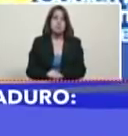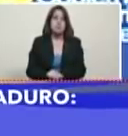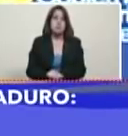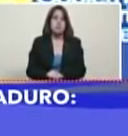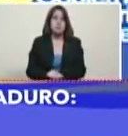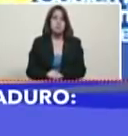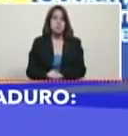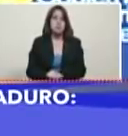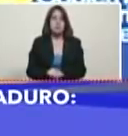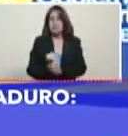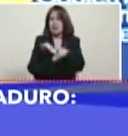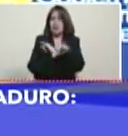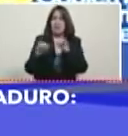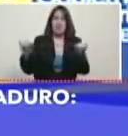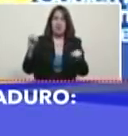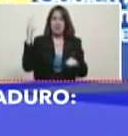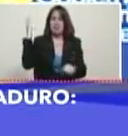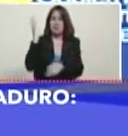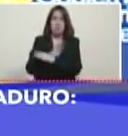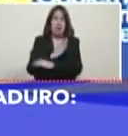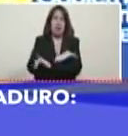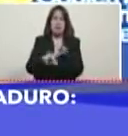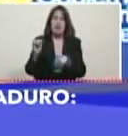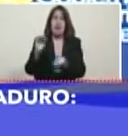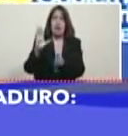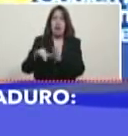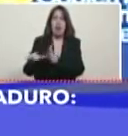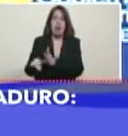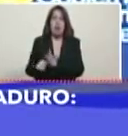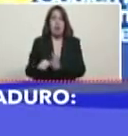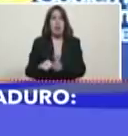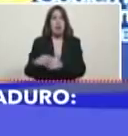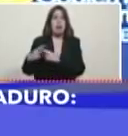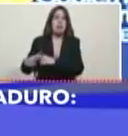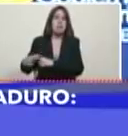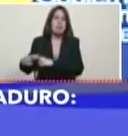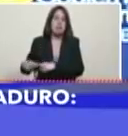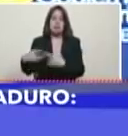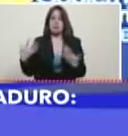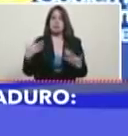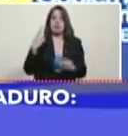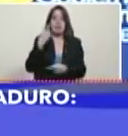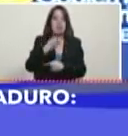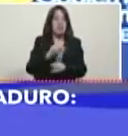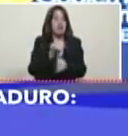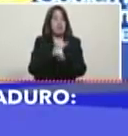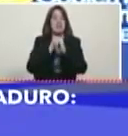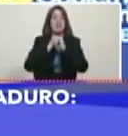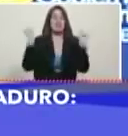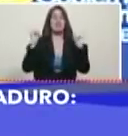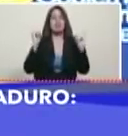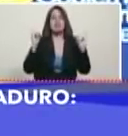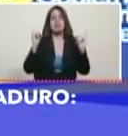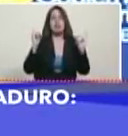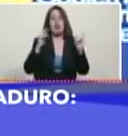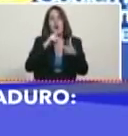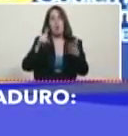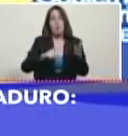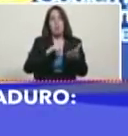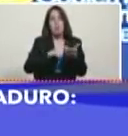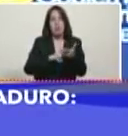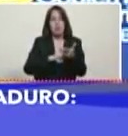Cortemos. Cortémosle la mano a la corrupción, a la dependencia, y generemos la independencia total en el